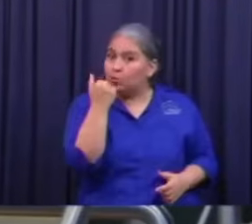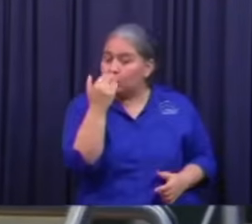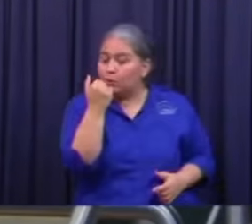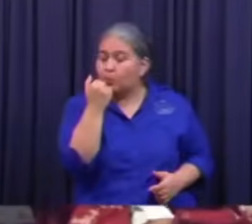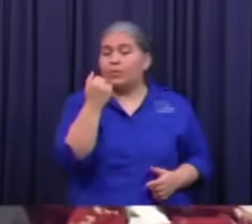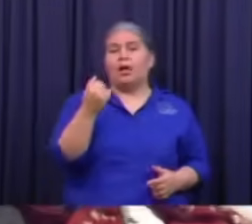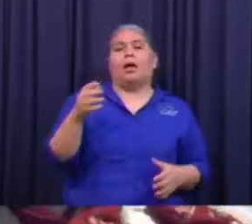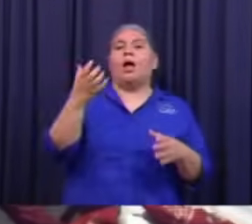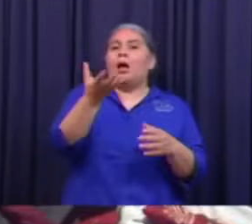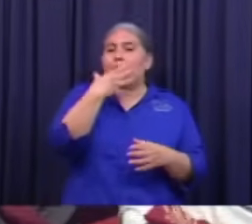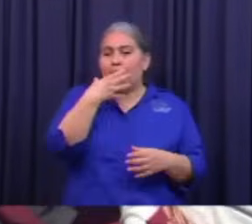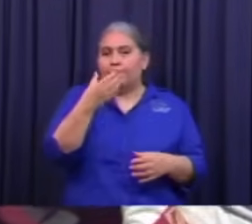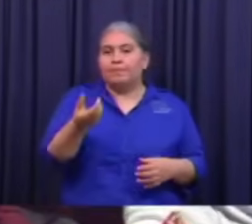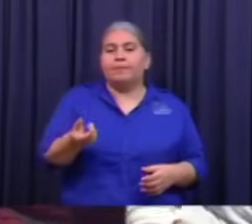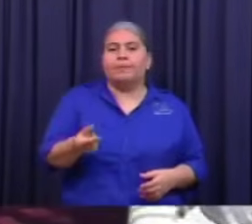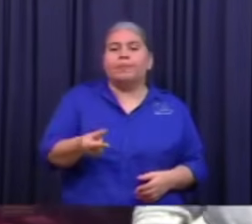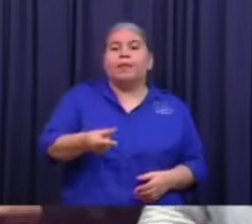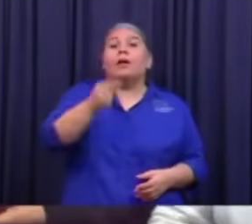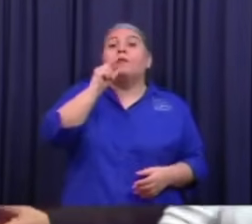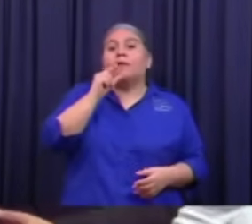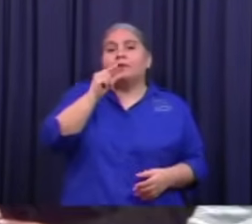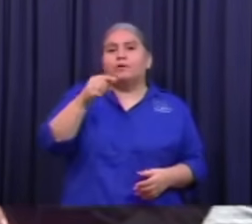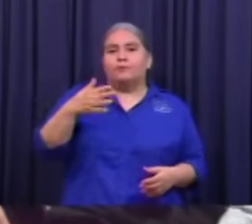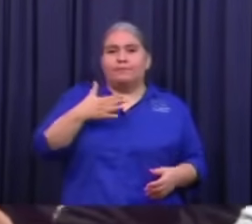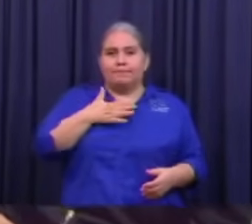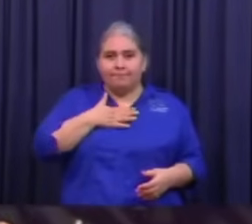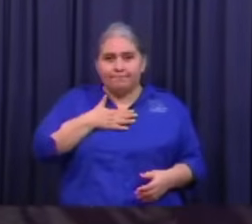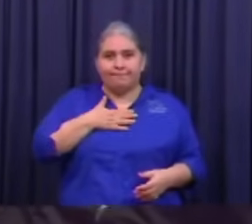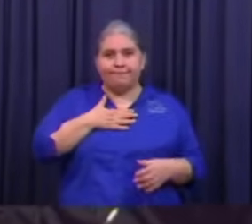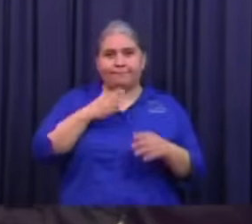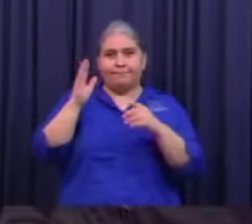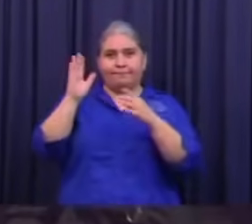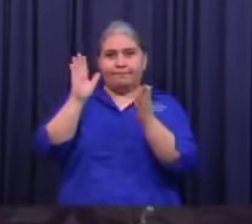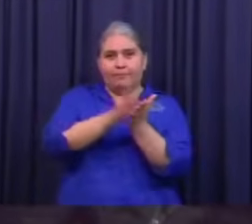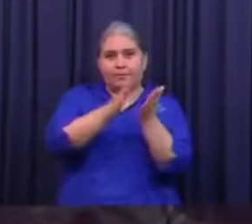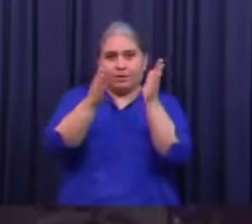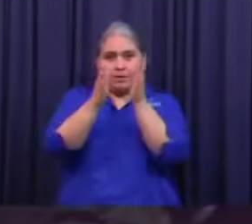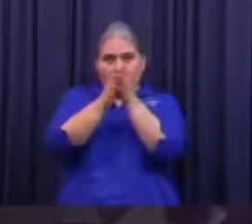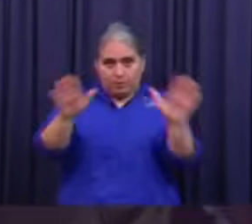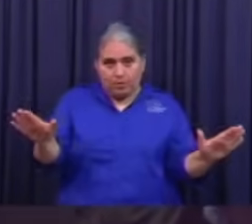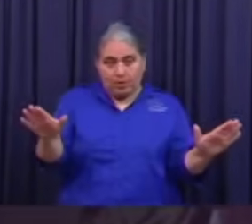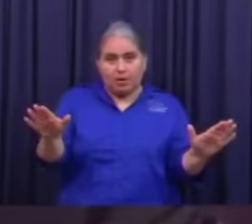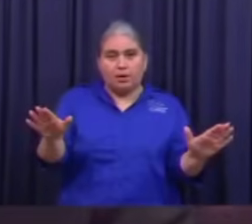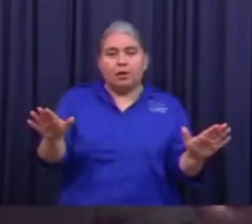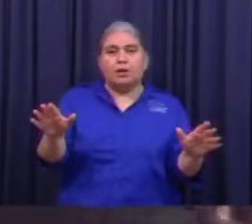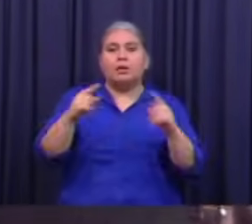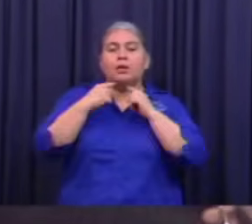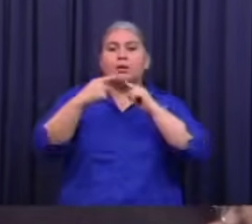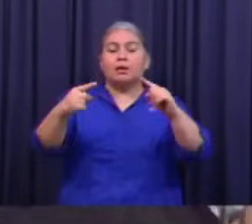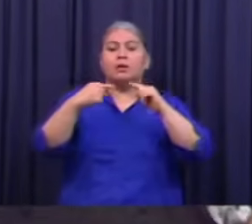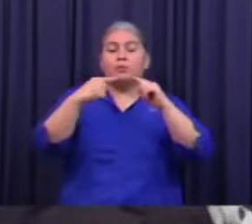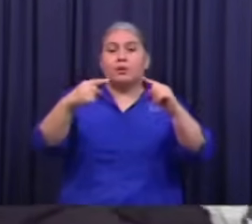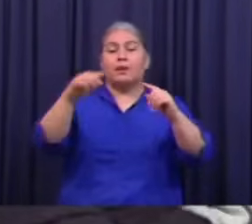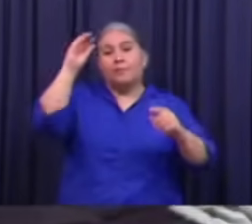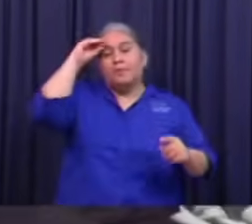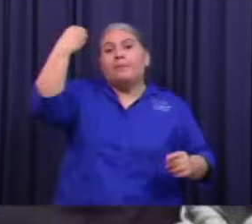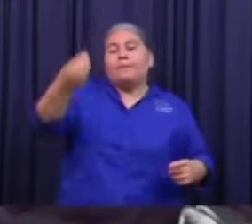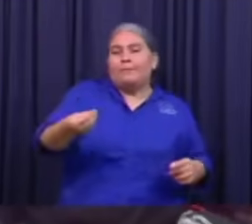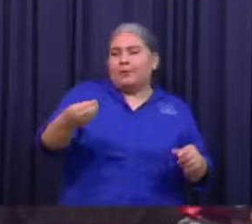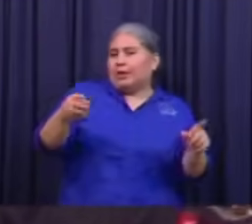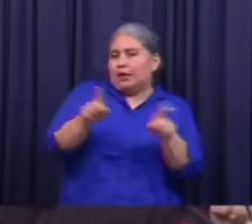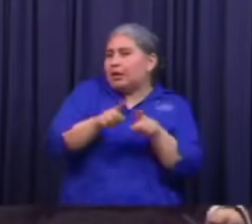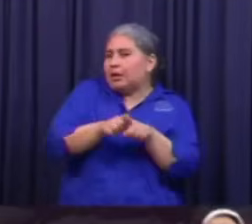anunciáis Entonces entonces obviamente para mí es lo mismo activa la gracia